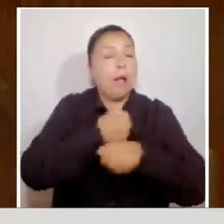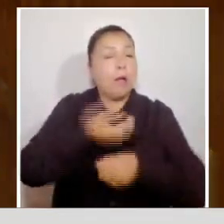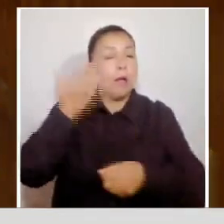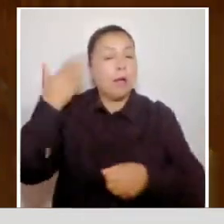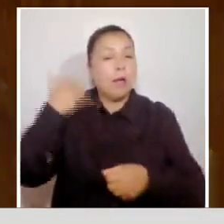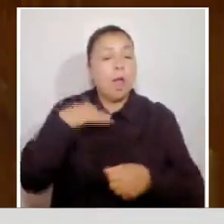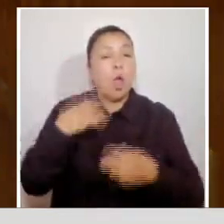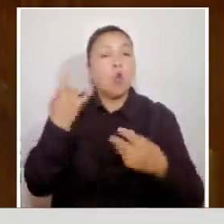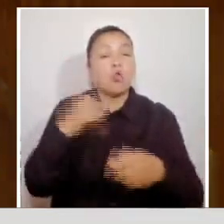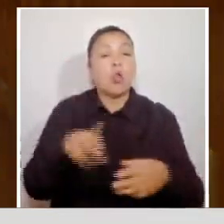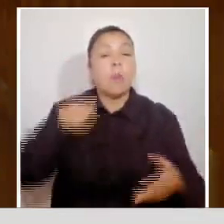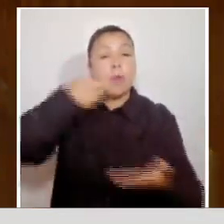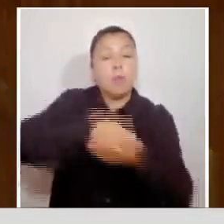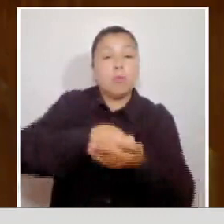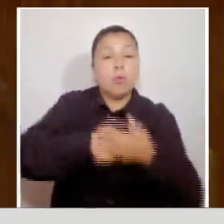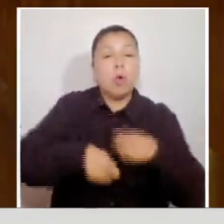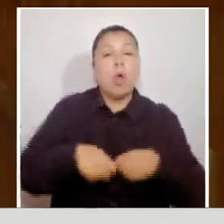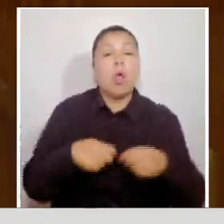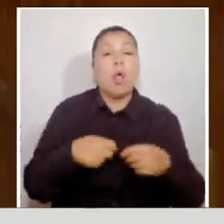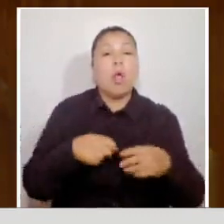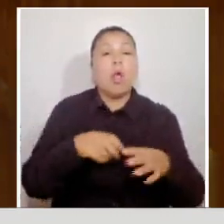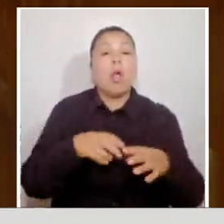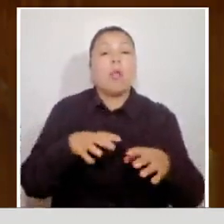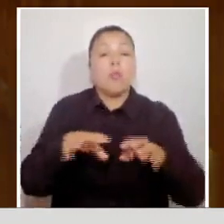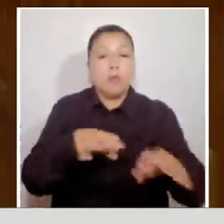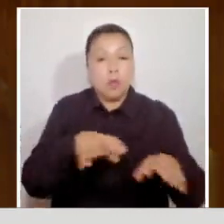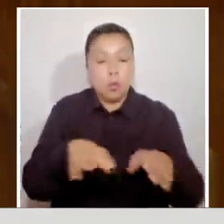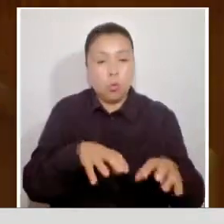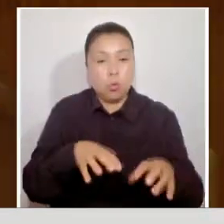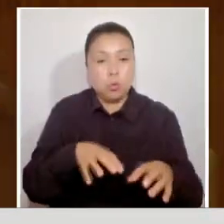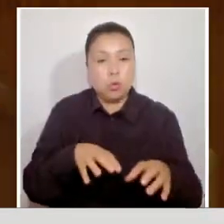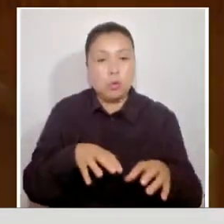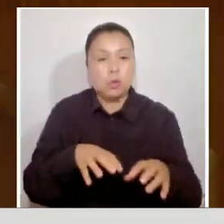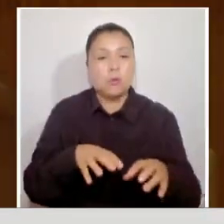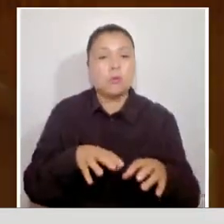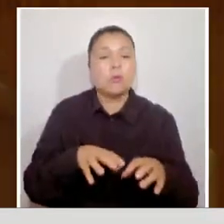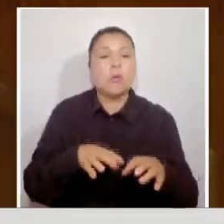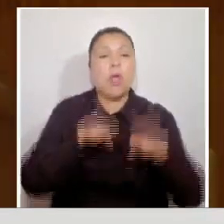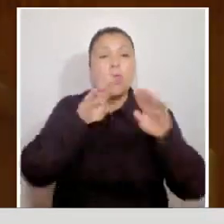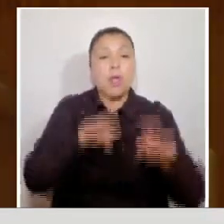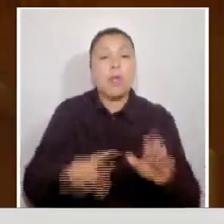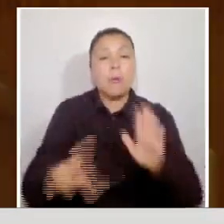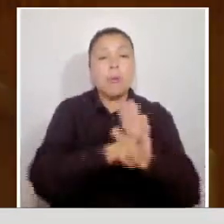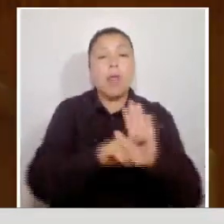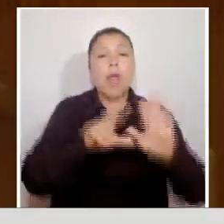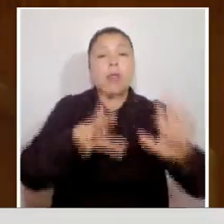para financiar los gastos operacionales en que se incurría en la aplicación de la misma ley